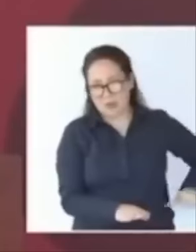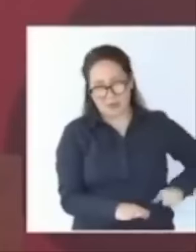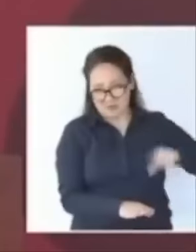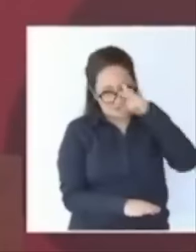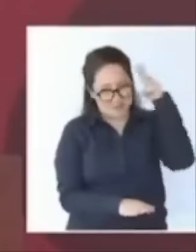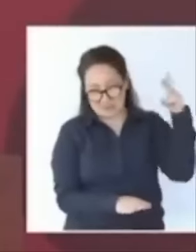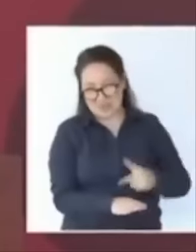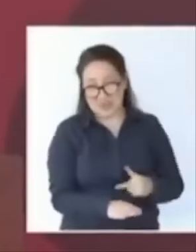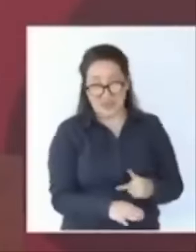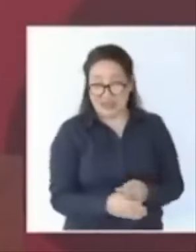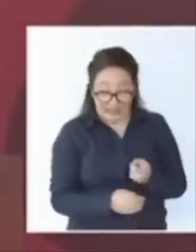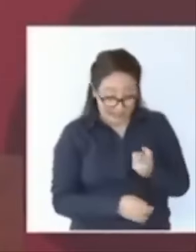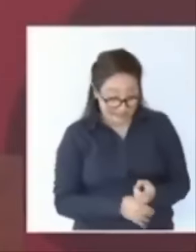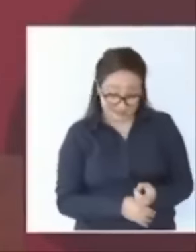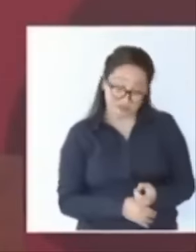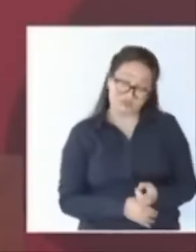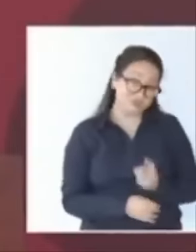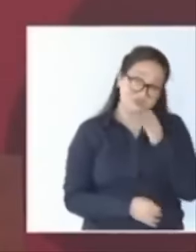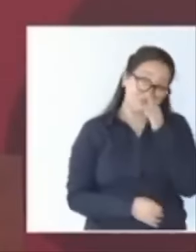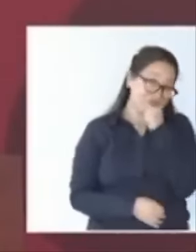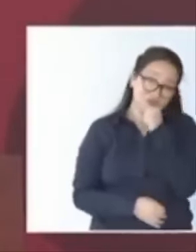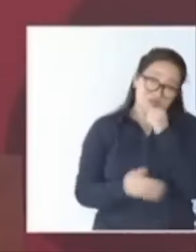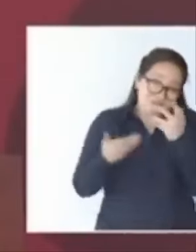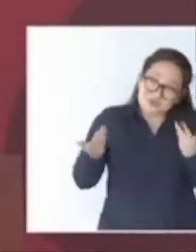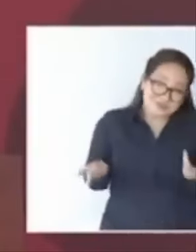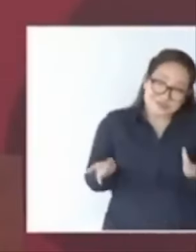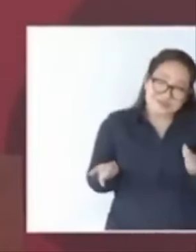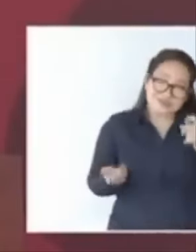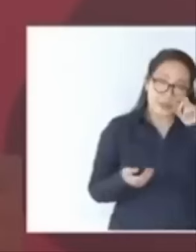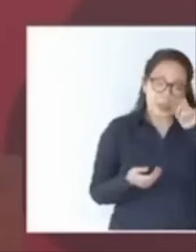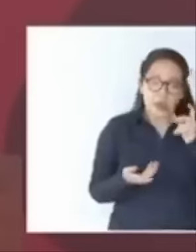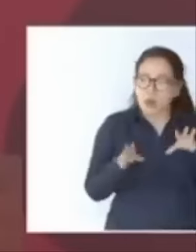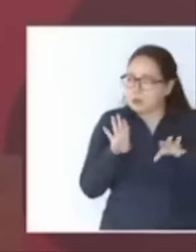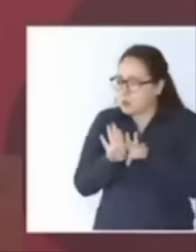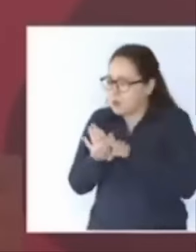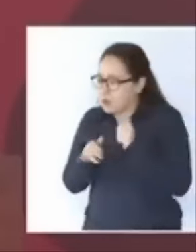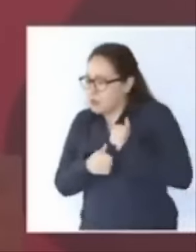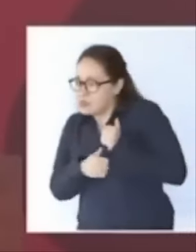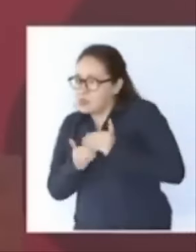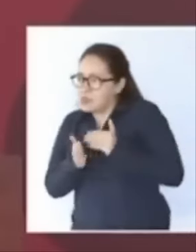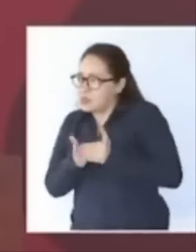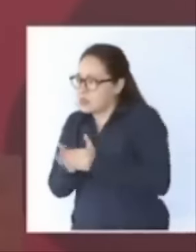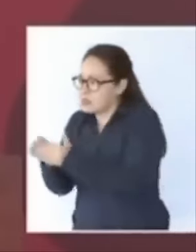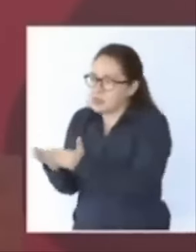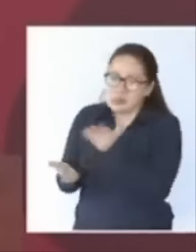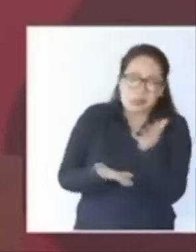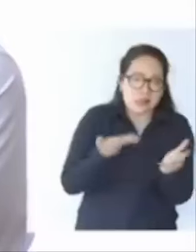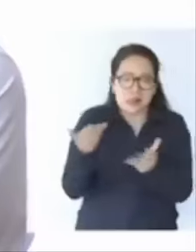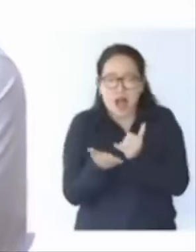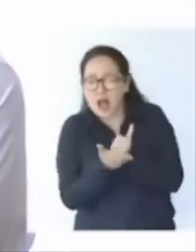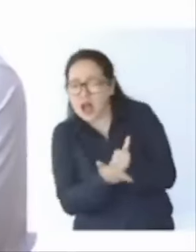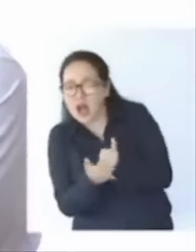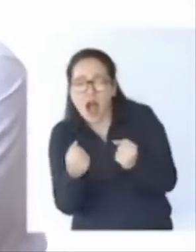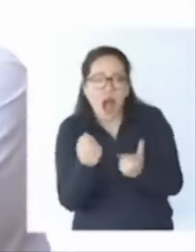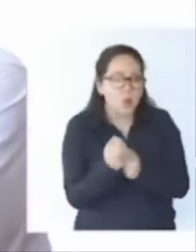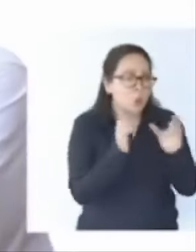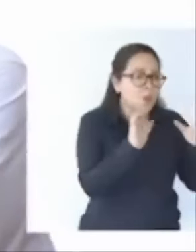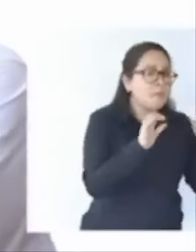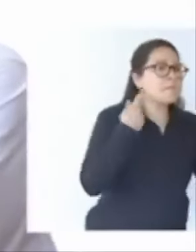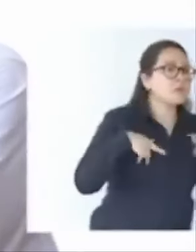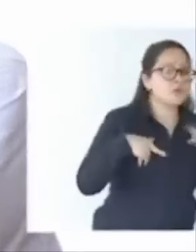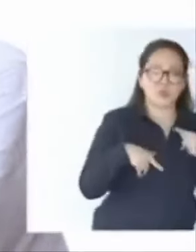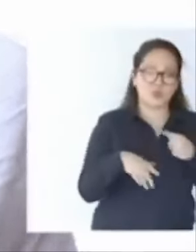no era posible que las fuerzas armadas ayudaran en tareas de seguridad pública.